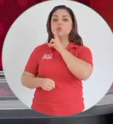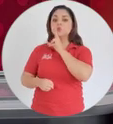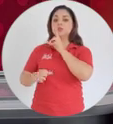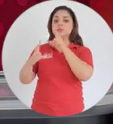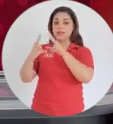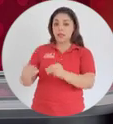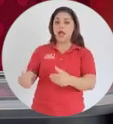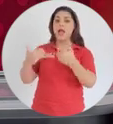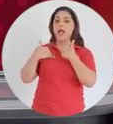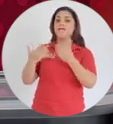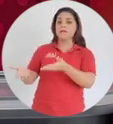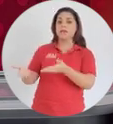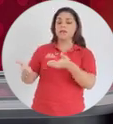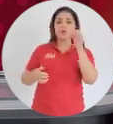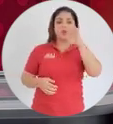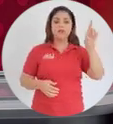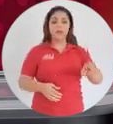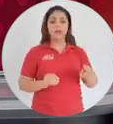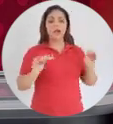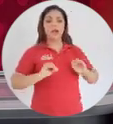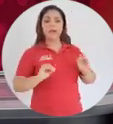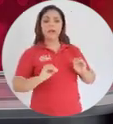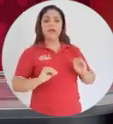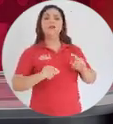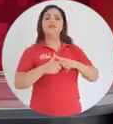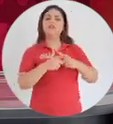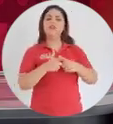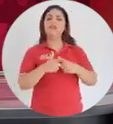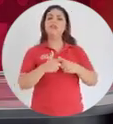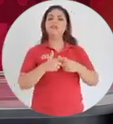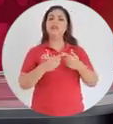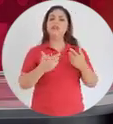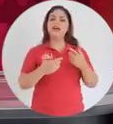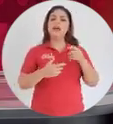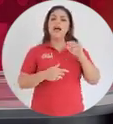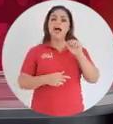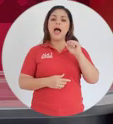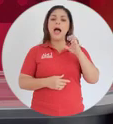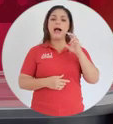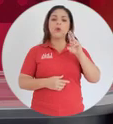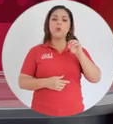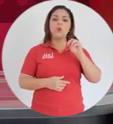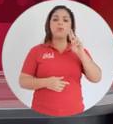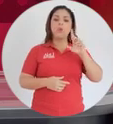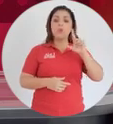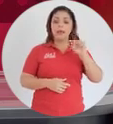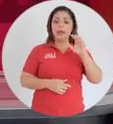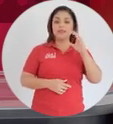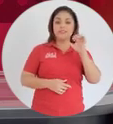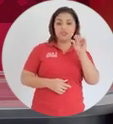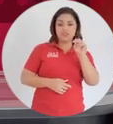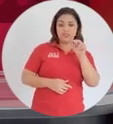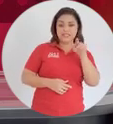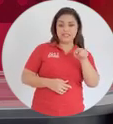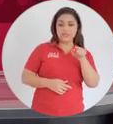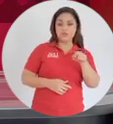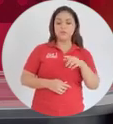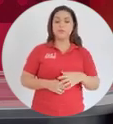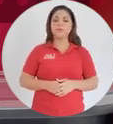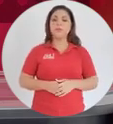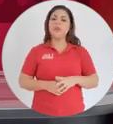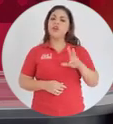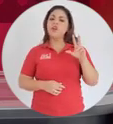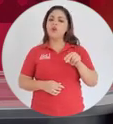Nicaragua, entonces la acumulación fue una acumulación que no requería